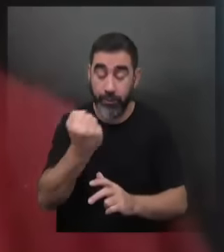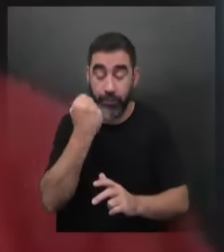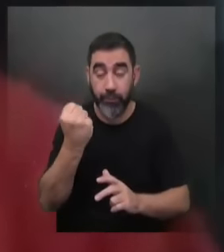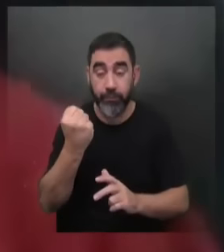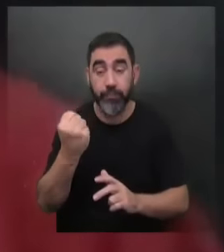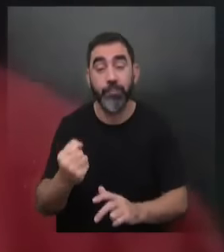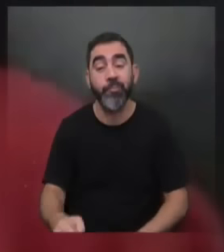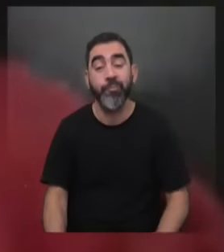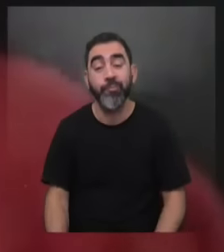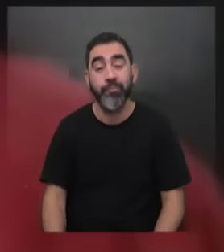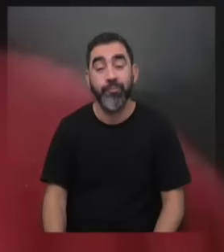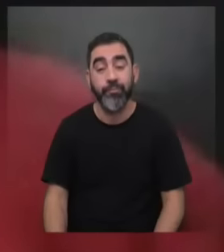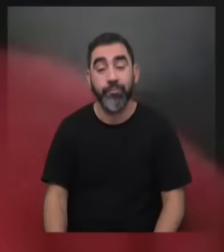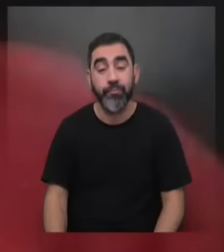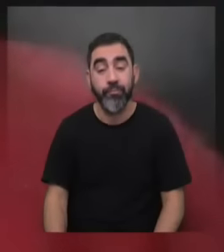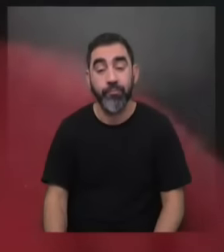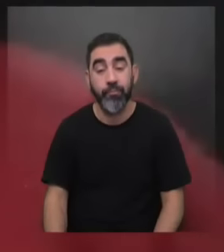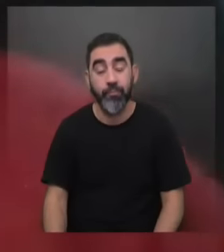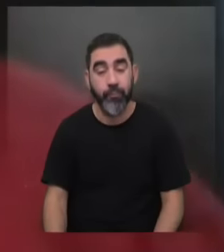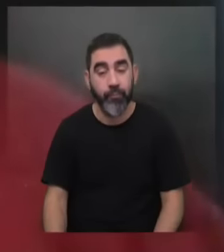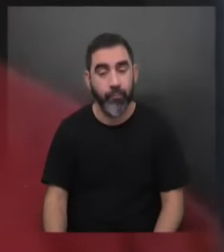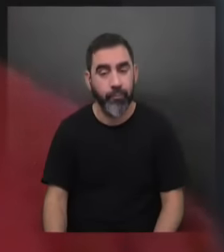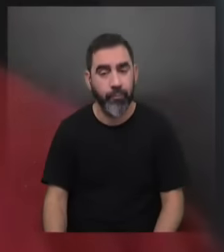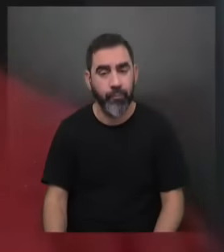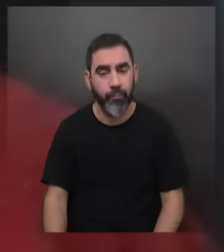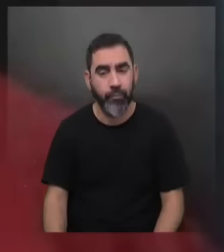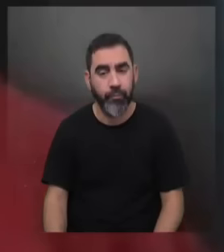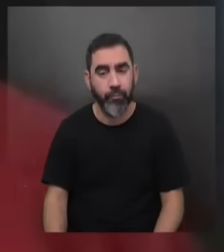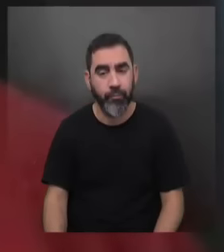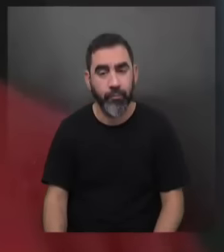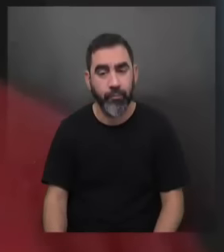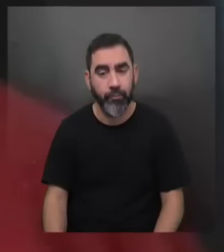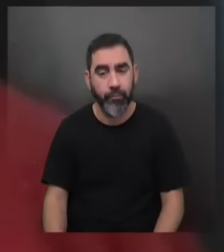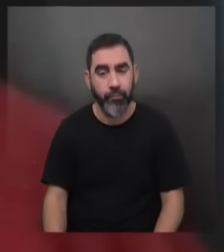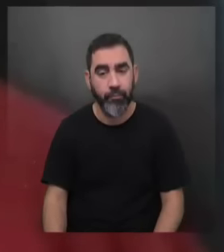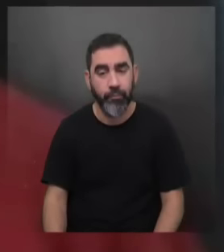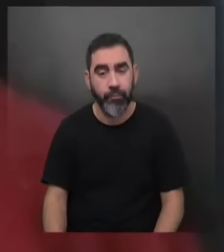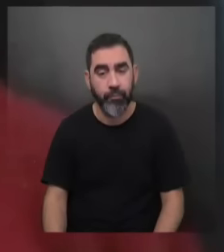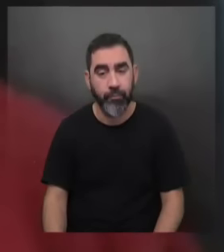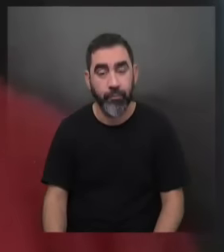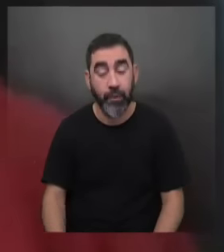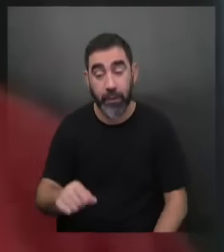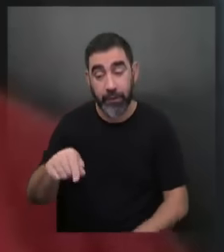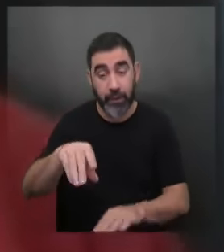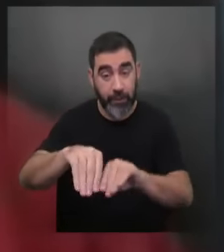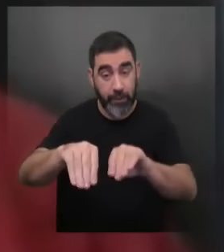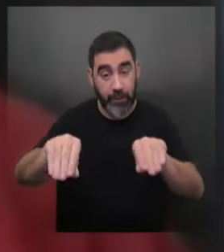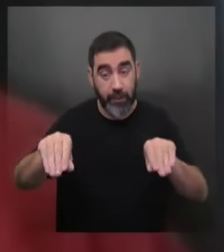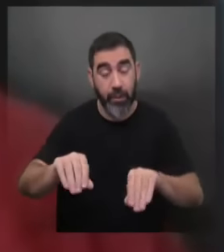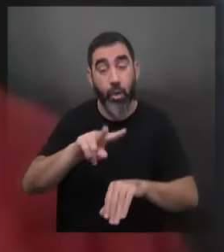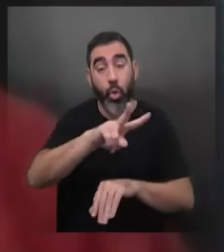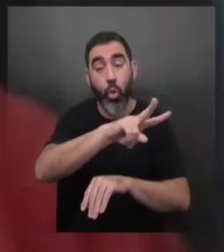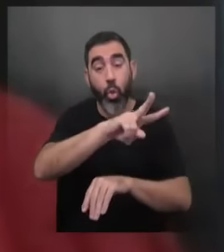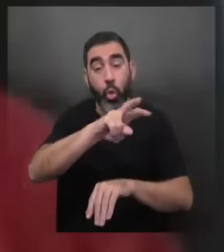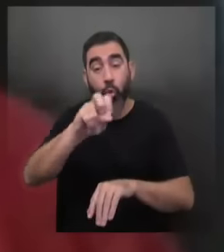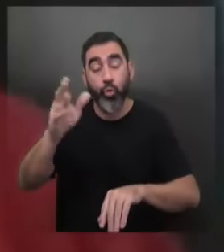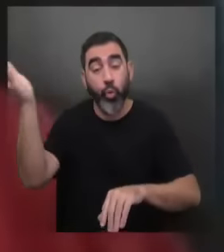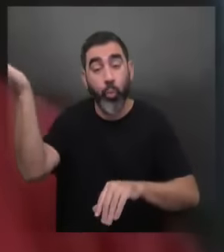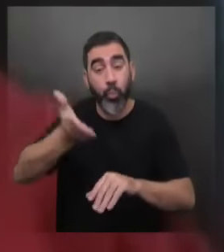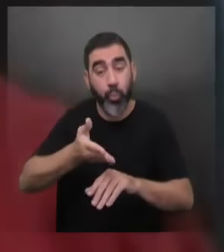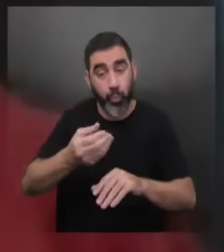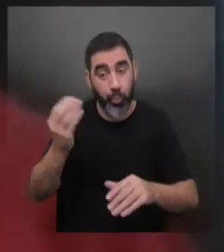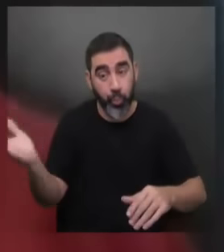el el índice conat digamos de este de estas tierras es un 200 por O sea que